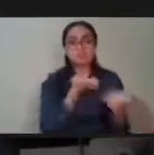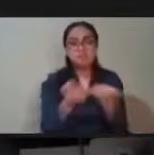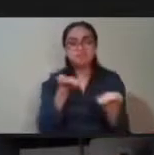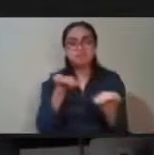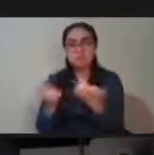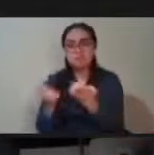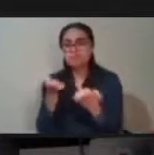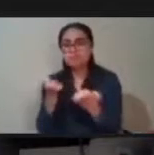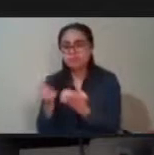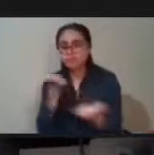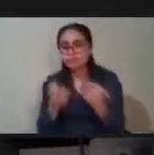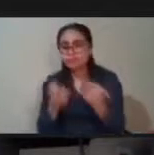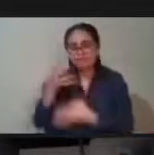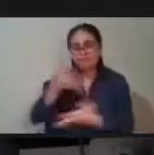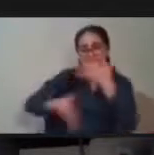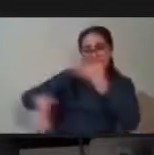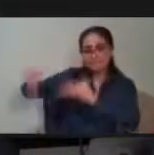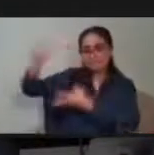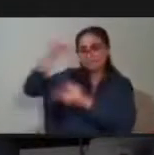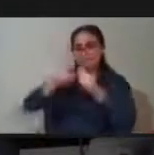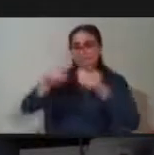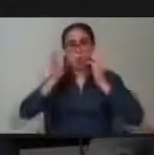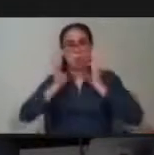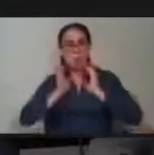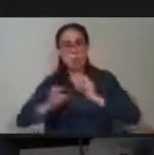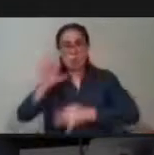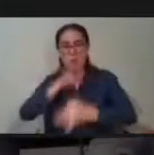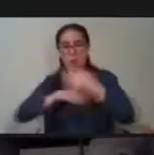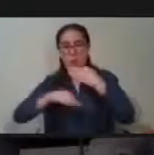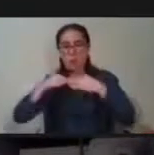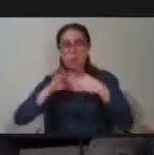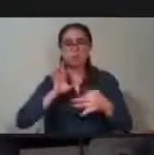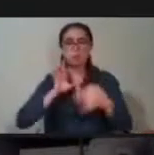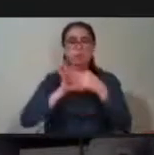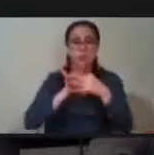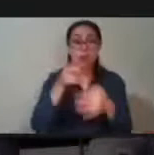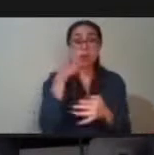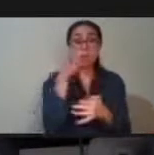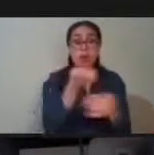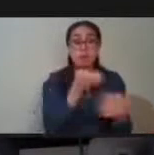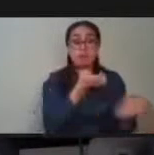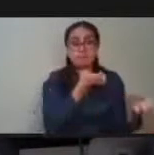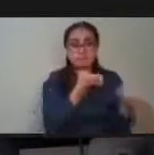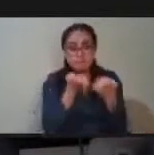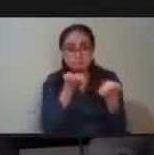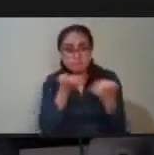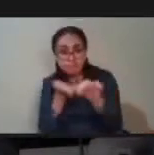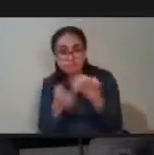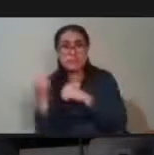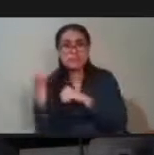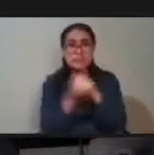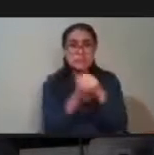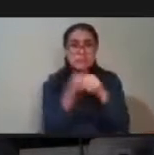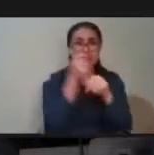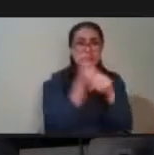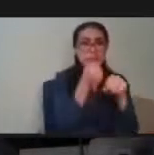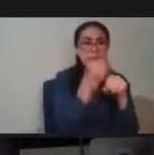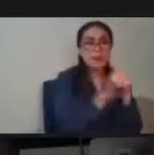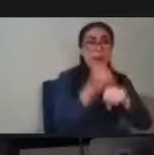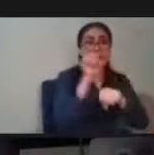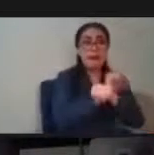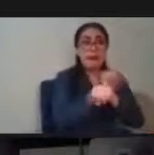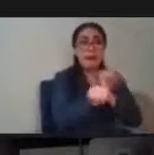cuerpo. Por eso es que hay que hacer muchos ensayos hasta que el actor empieza a jugar. El actor abandona la idea